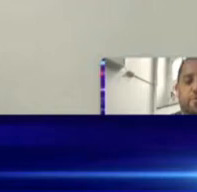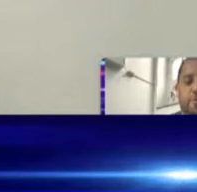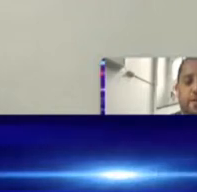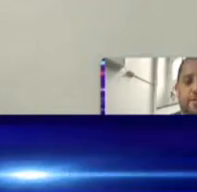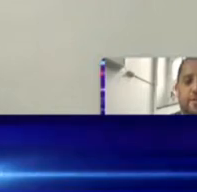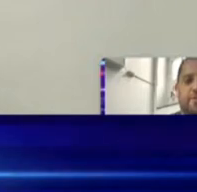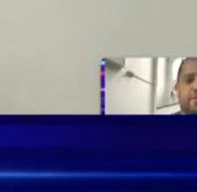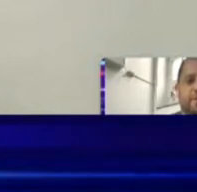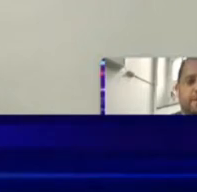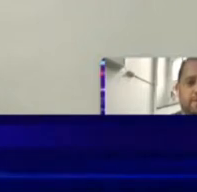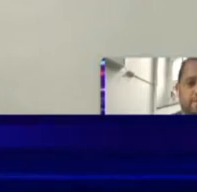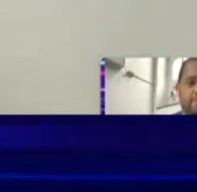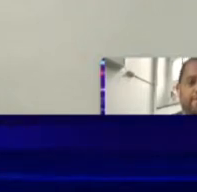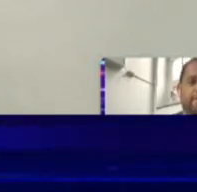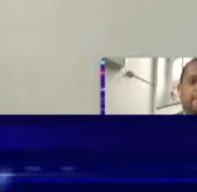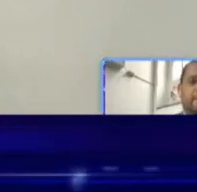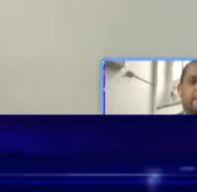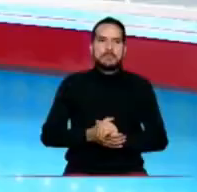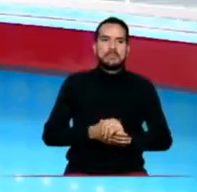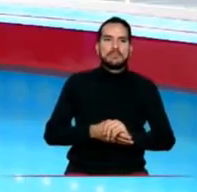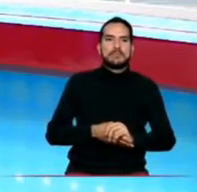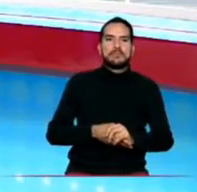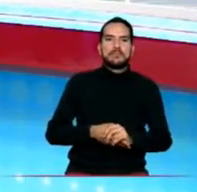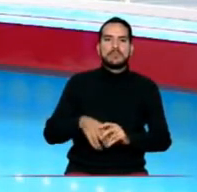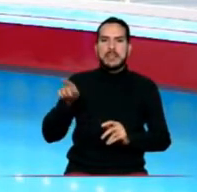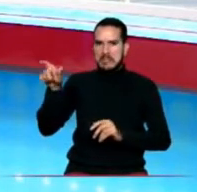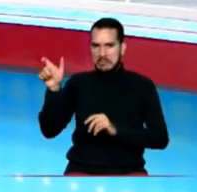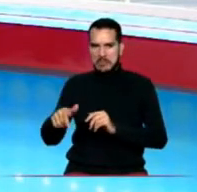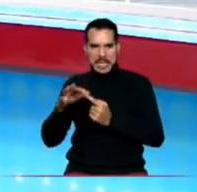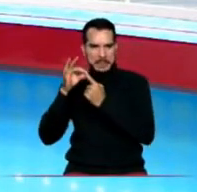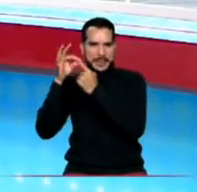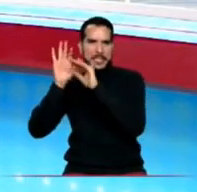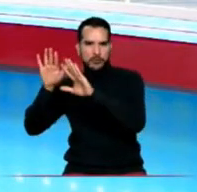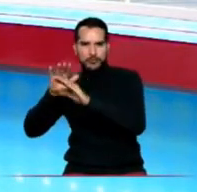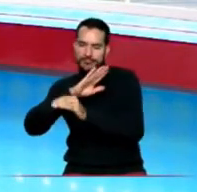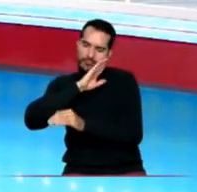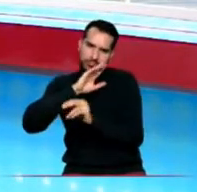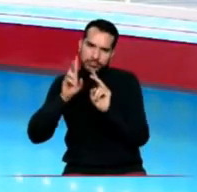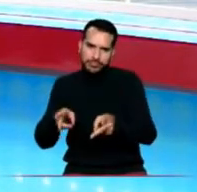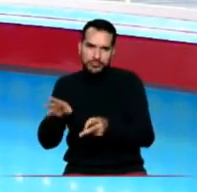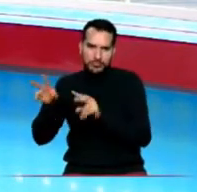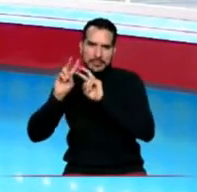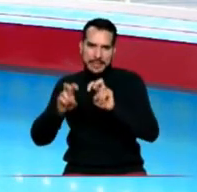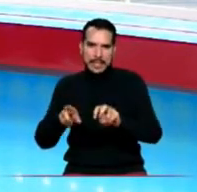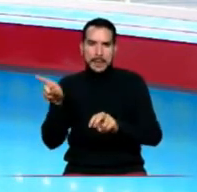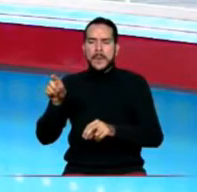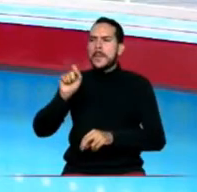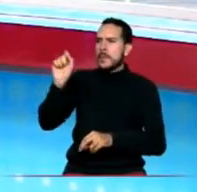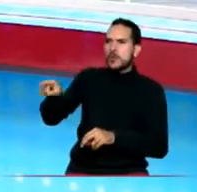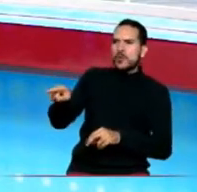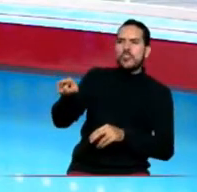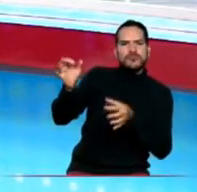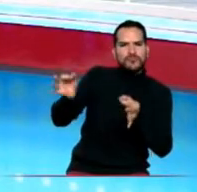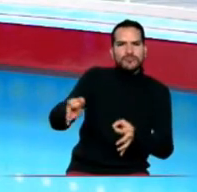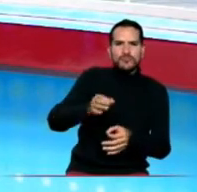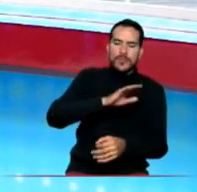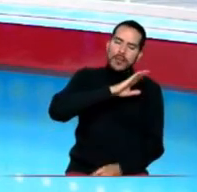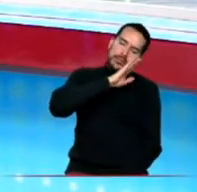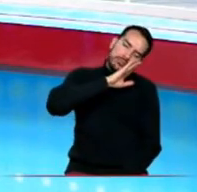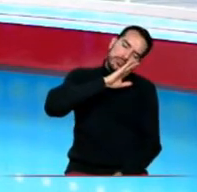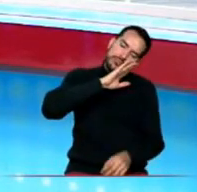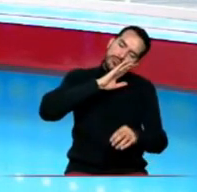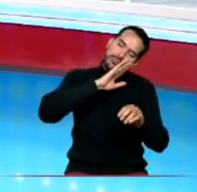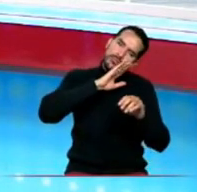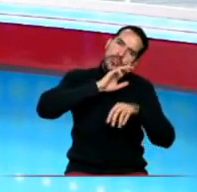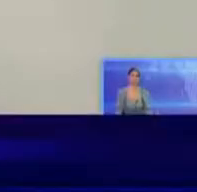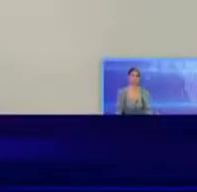buenos días. Gracias por la invitación. Bueno, médico, empecemos por saber qué se considera dormir bien. ¿Cuántas horas debemos descansar para uno decir hoy dormí